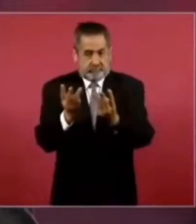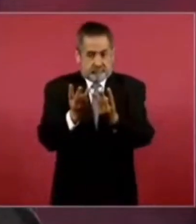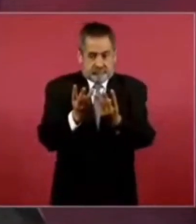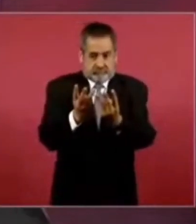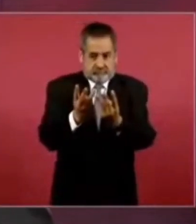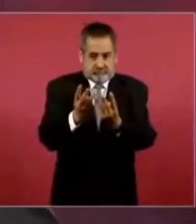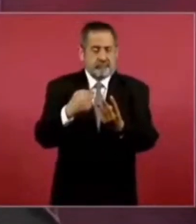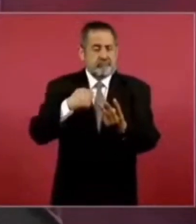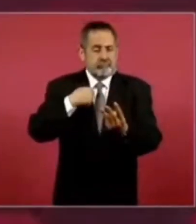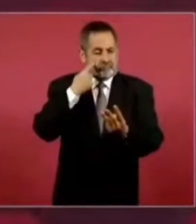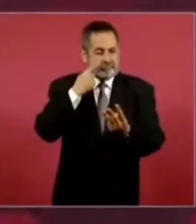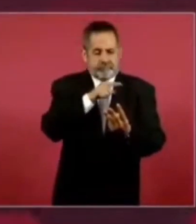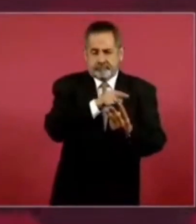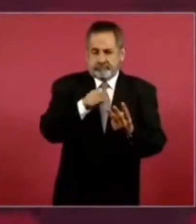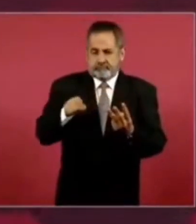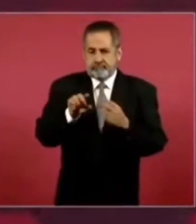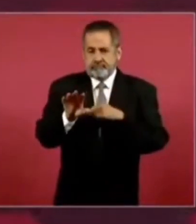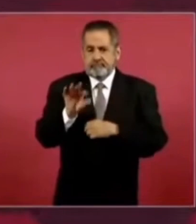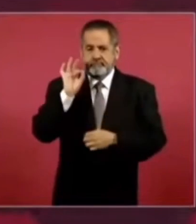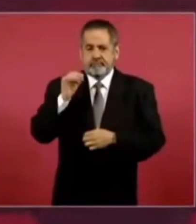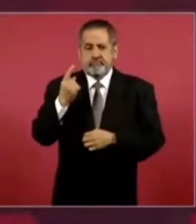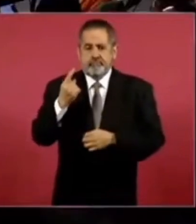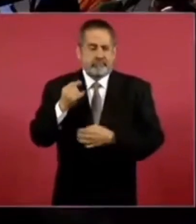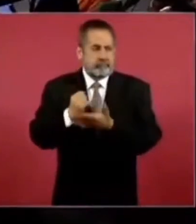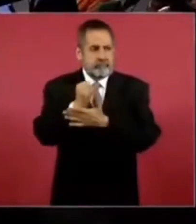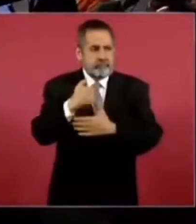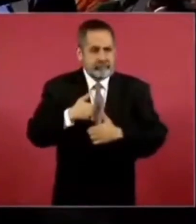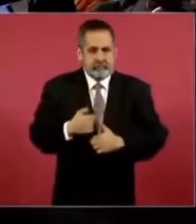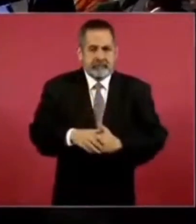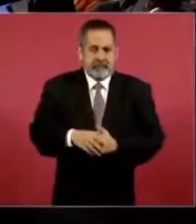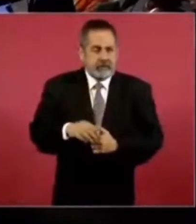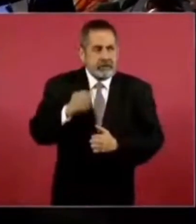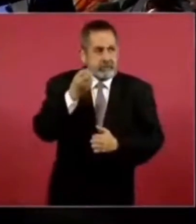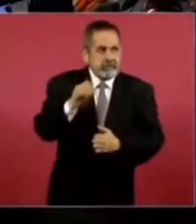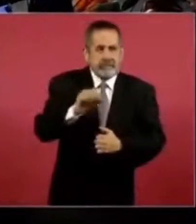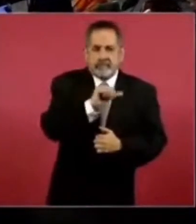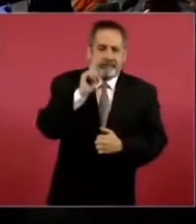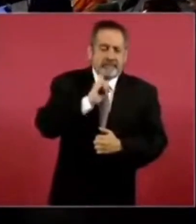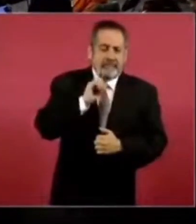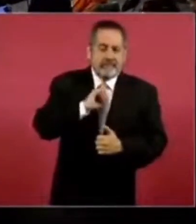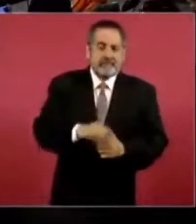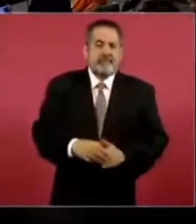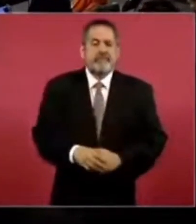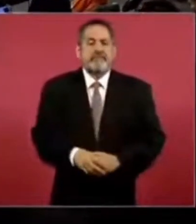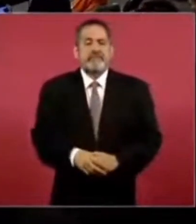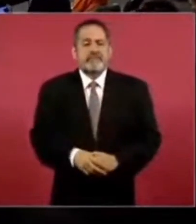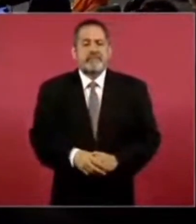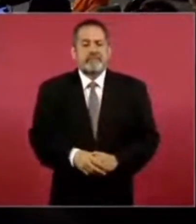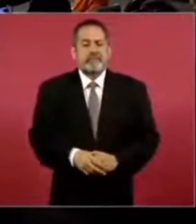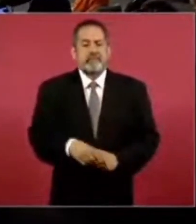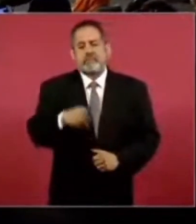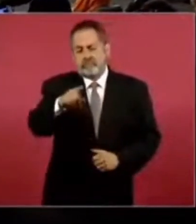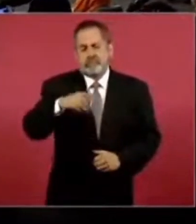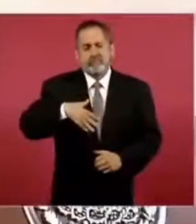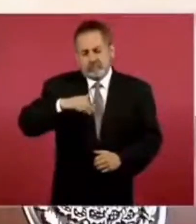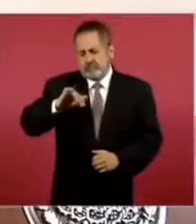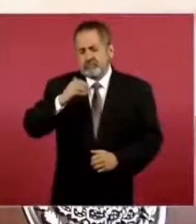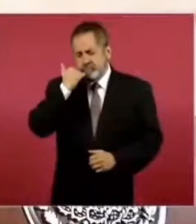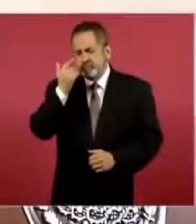decidir de acuero s mujeres sí deseo